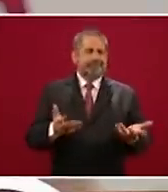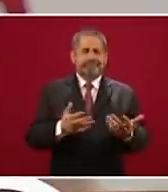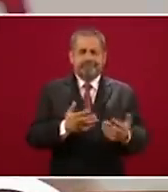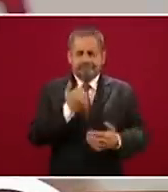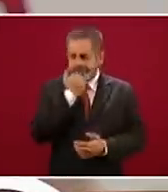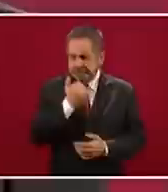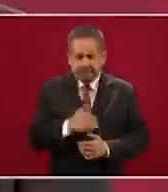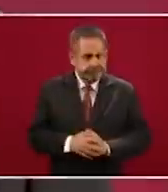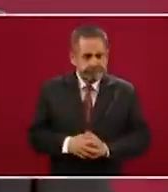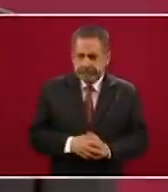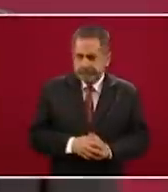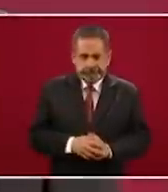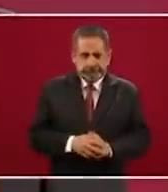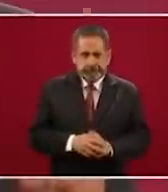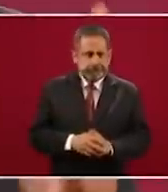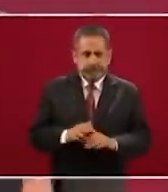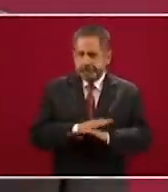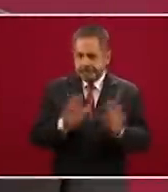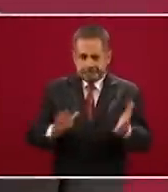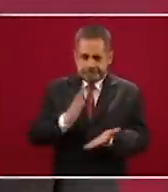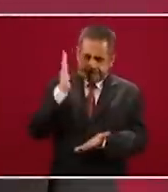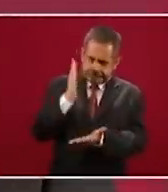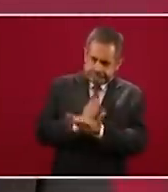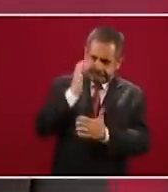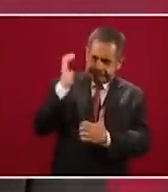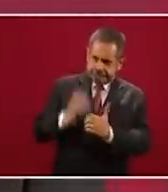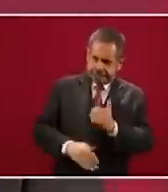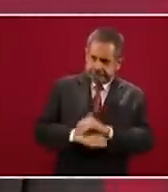Entonces, ya eso se terminó.